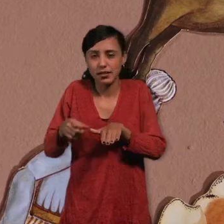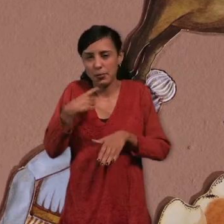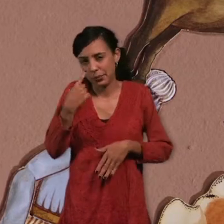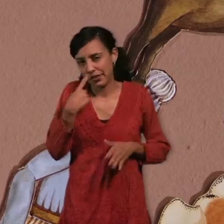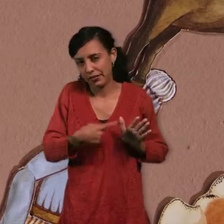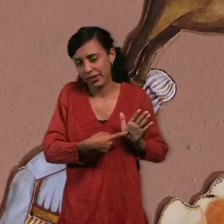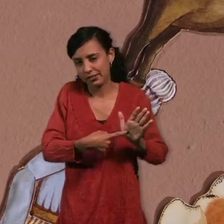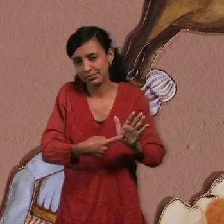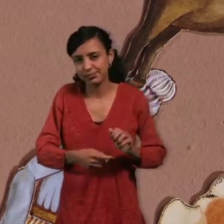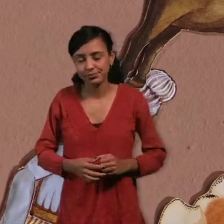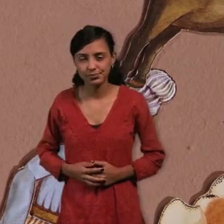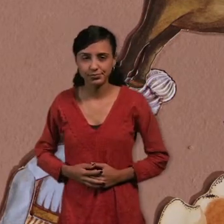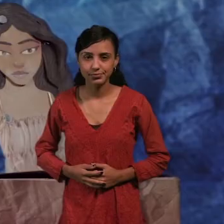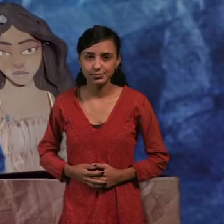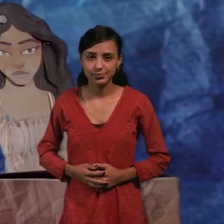mostrar